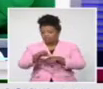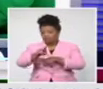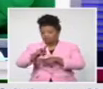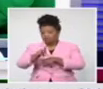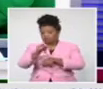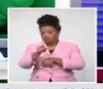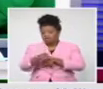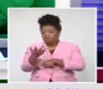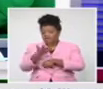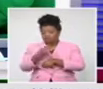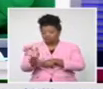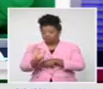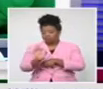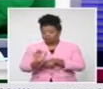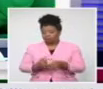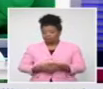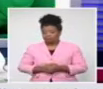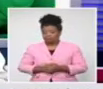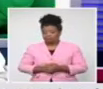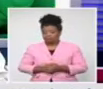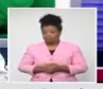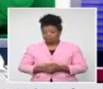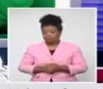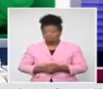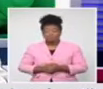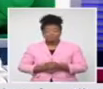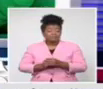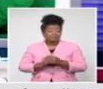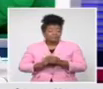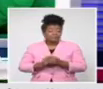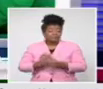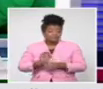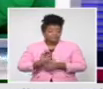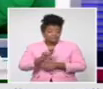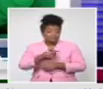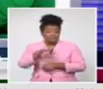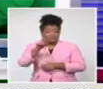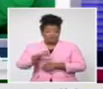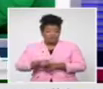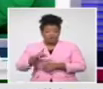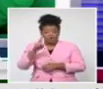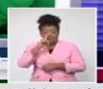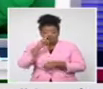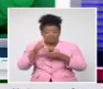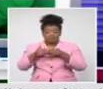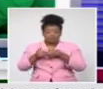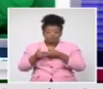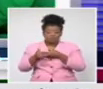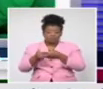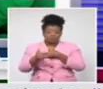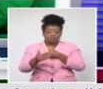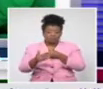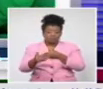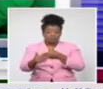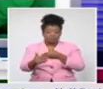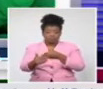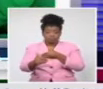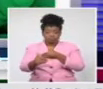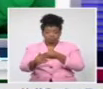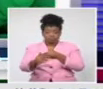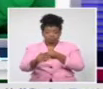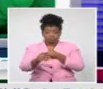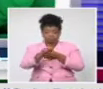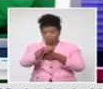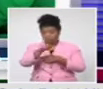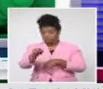Del 1 de noviembre a la fecha, el 11,9% de todos los diagnosticados en Cuba vinculados